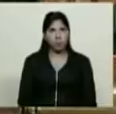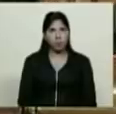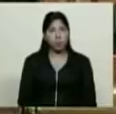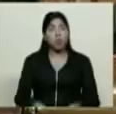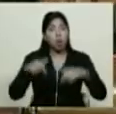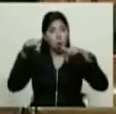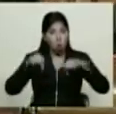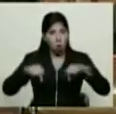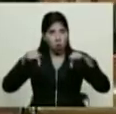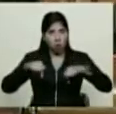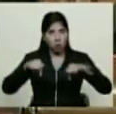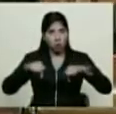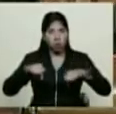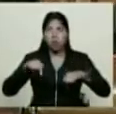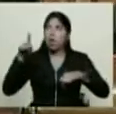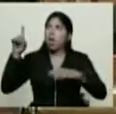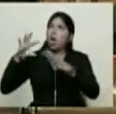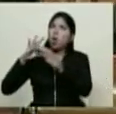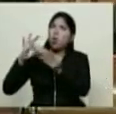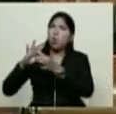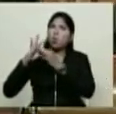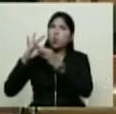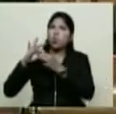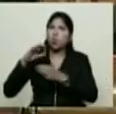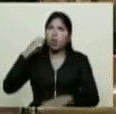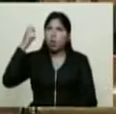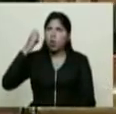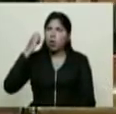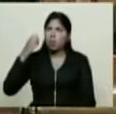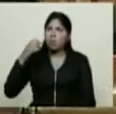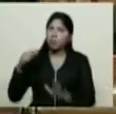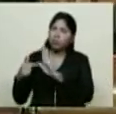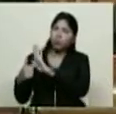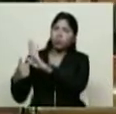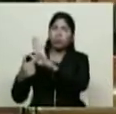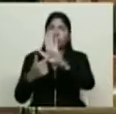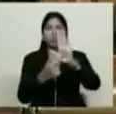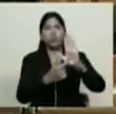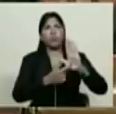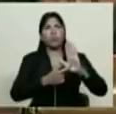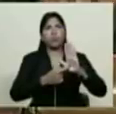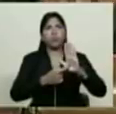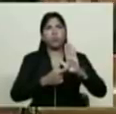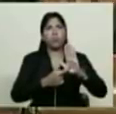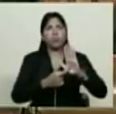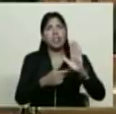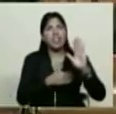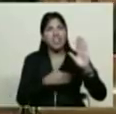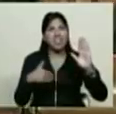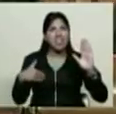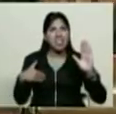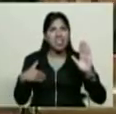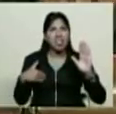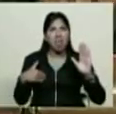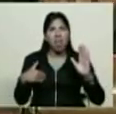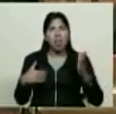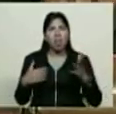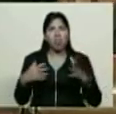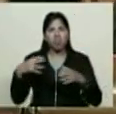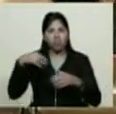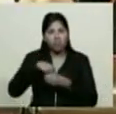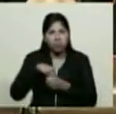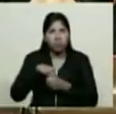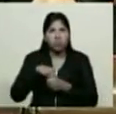Hoy, la Unión Europea ha mostrado a la comunidad internacional su velada pretensión de torpedear